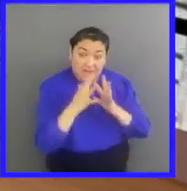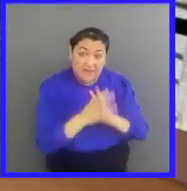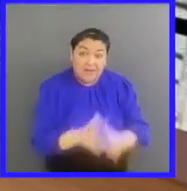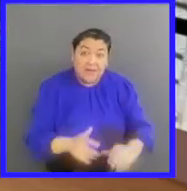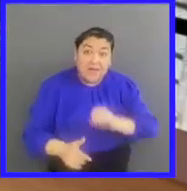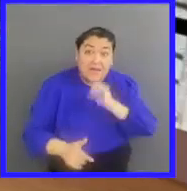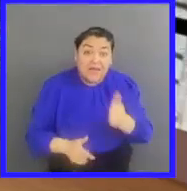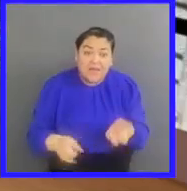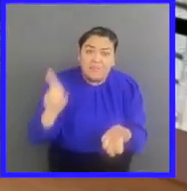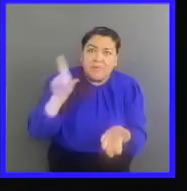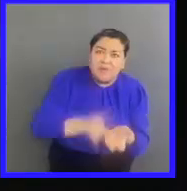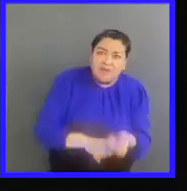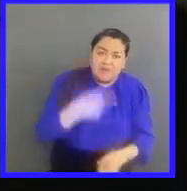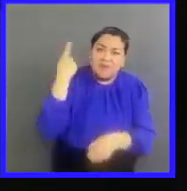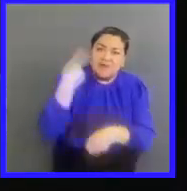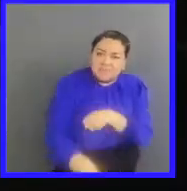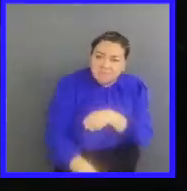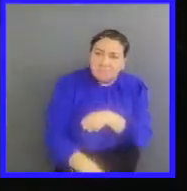peligroso del mundo.